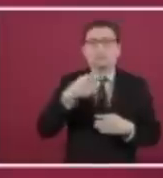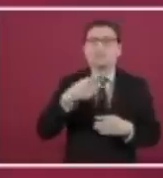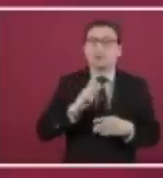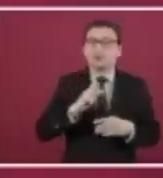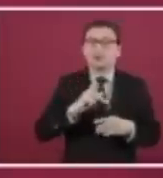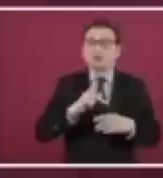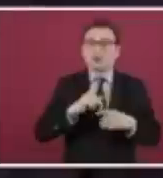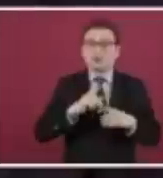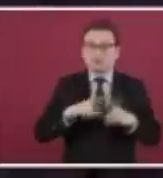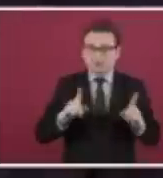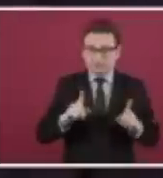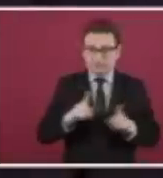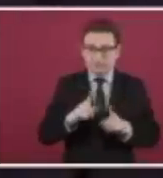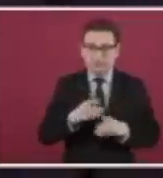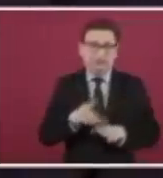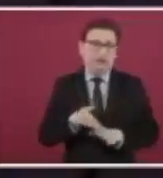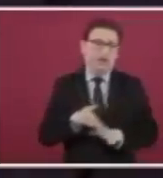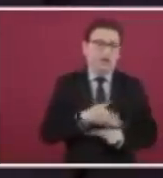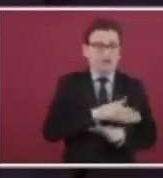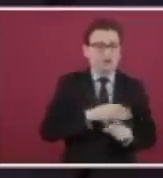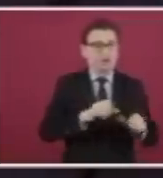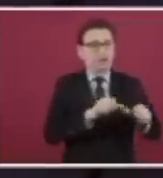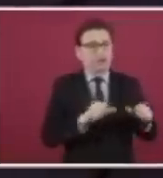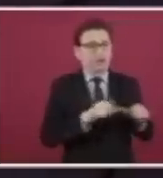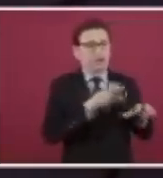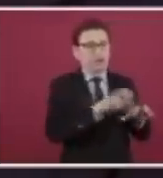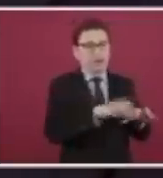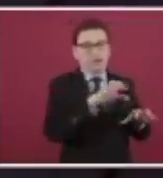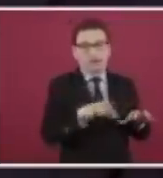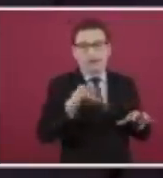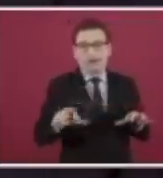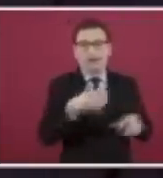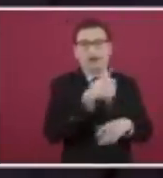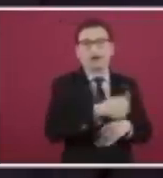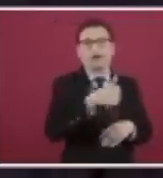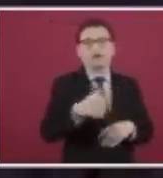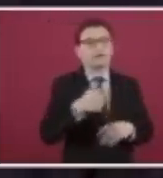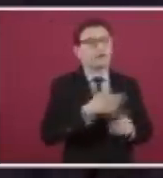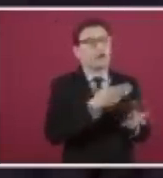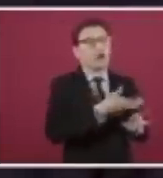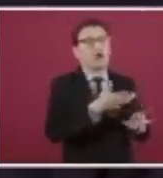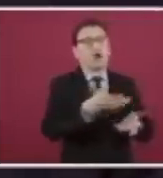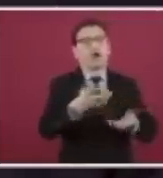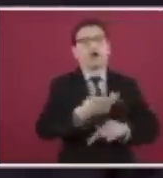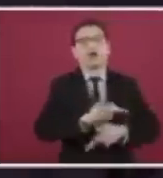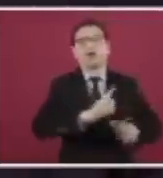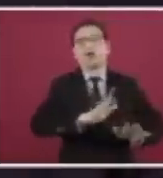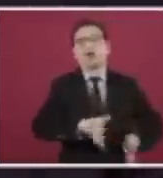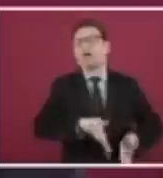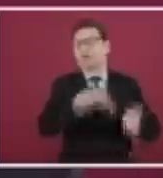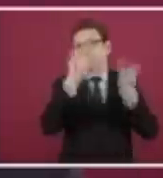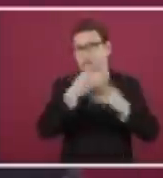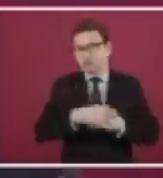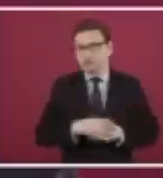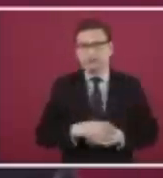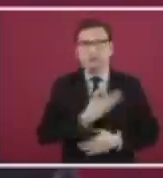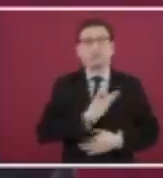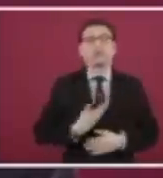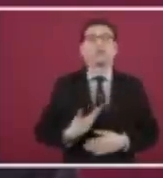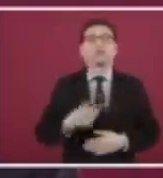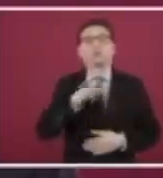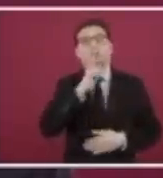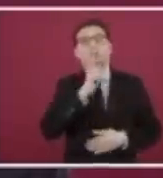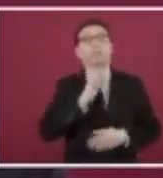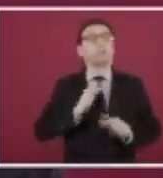que cada área hace lo que quiere y el presidente no se